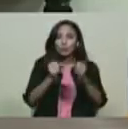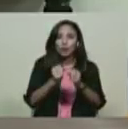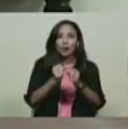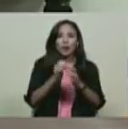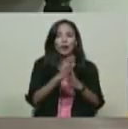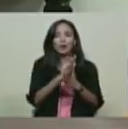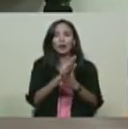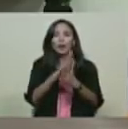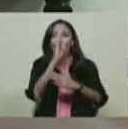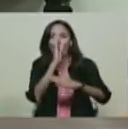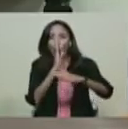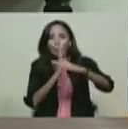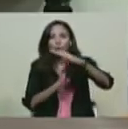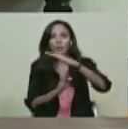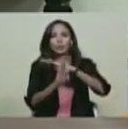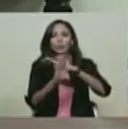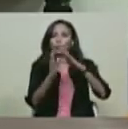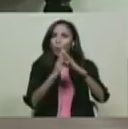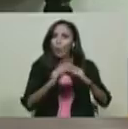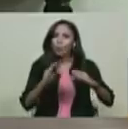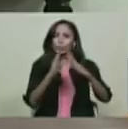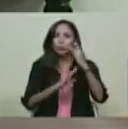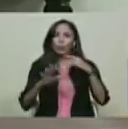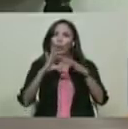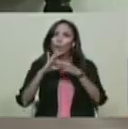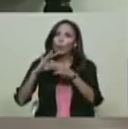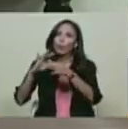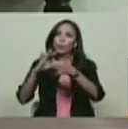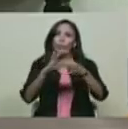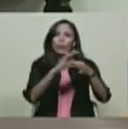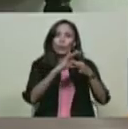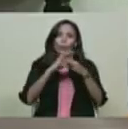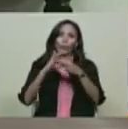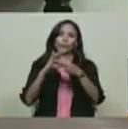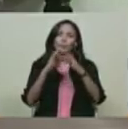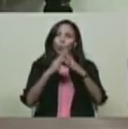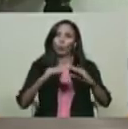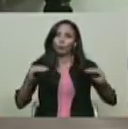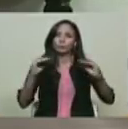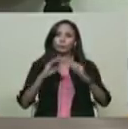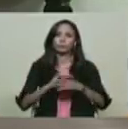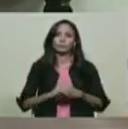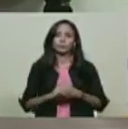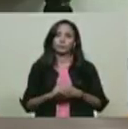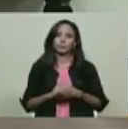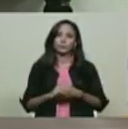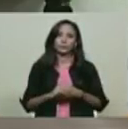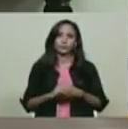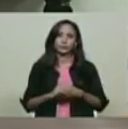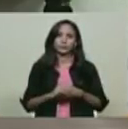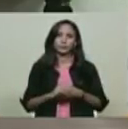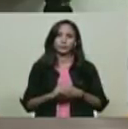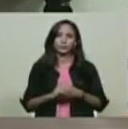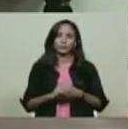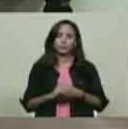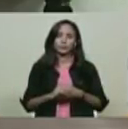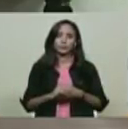Los humildes de este país, en unión cívica militar, la Unión Cívico-Militar,